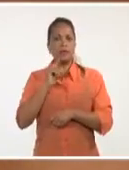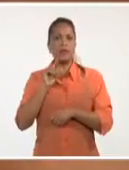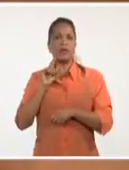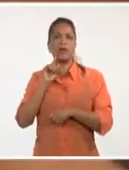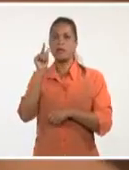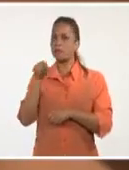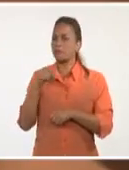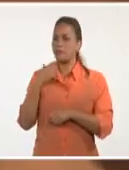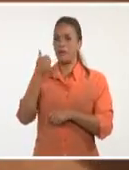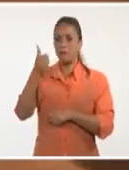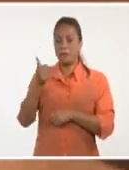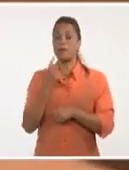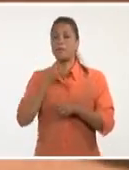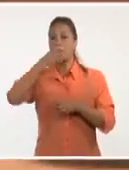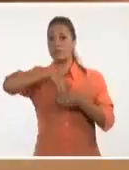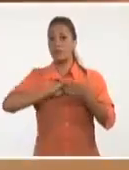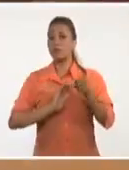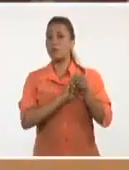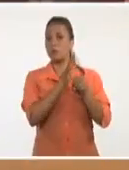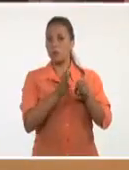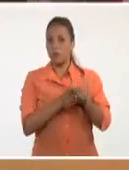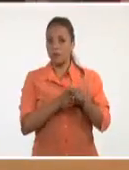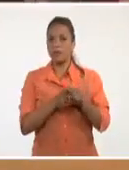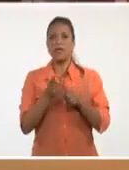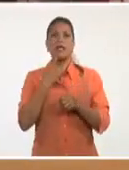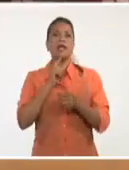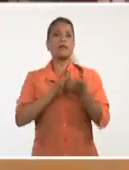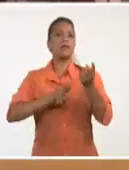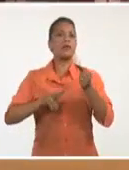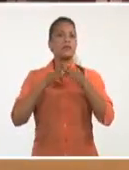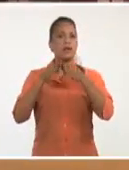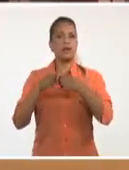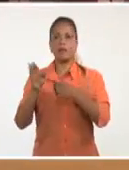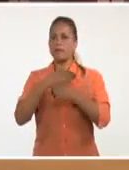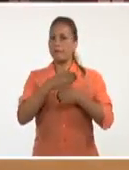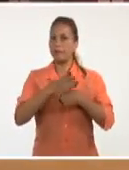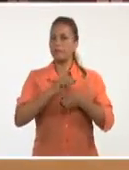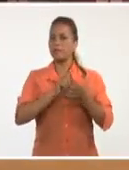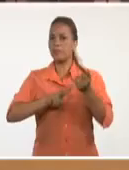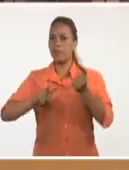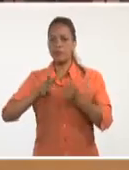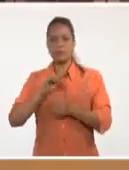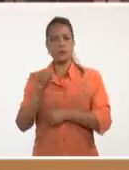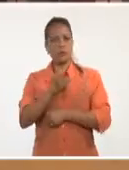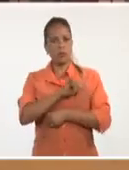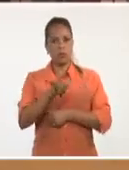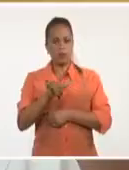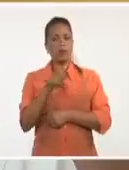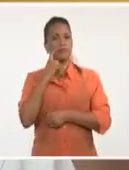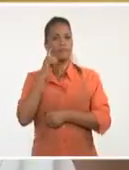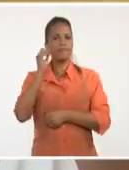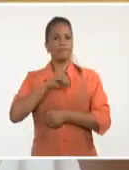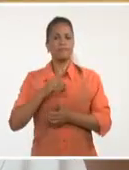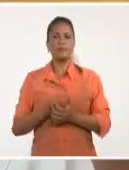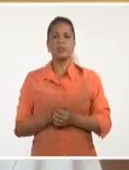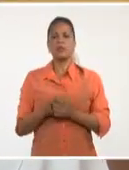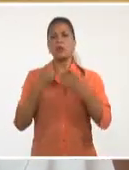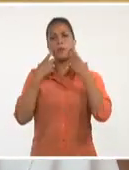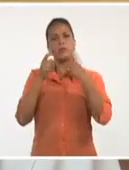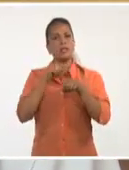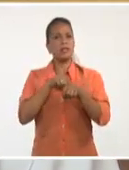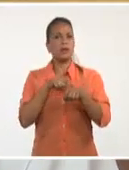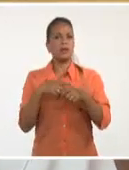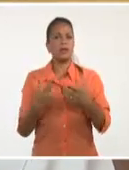de inclusión y exclusión, que en Granma como en el resto del país se tienen muy en cuenta. Lo más importante ahora es